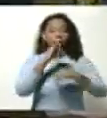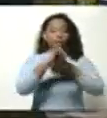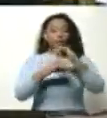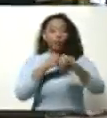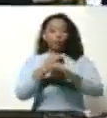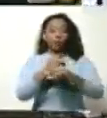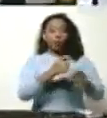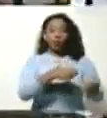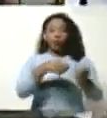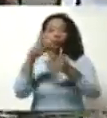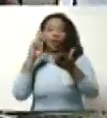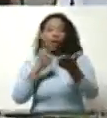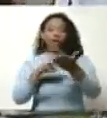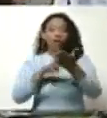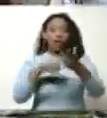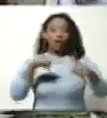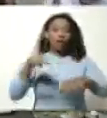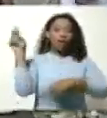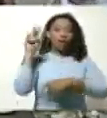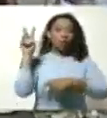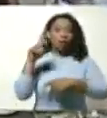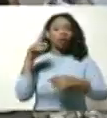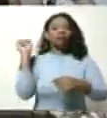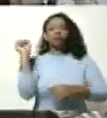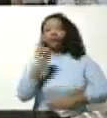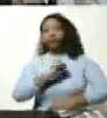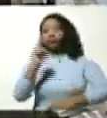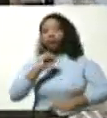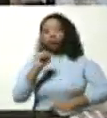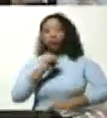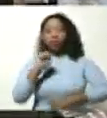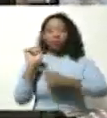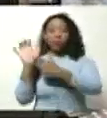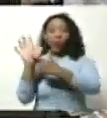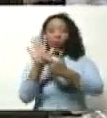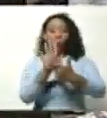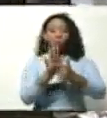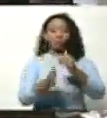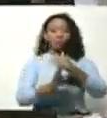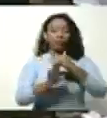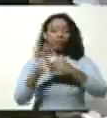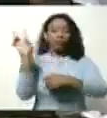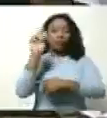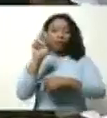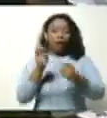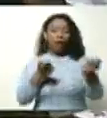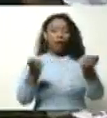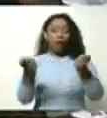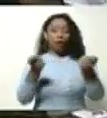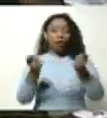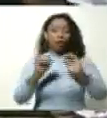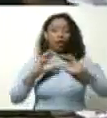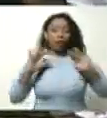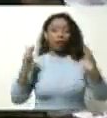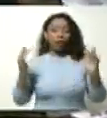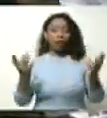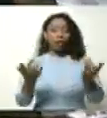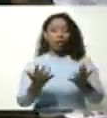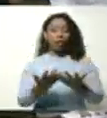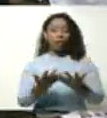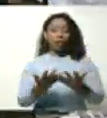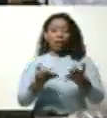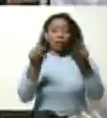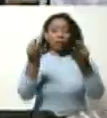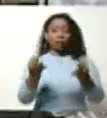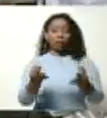internacionales, llevando la verdad de nuestra patria, y ciertamente el modelo que tuvo Venezuela para el control de la pandemia fue un modelo